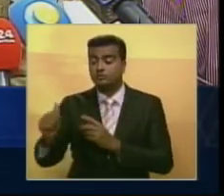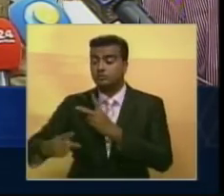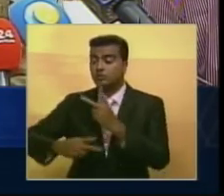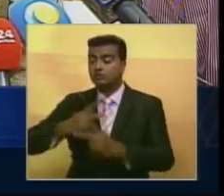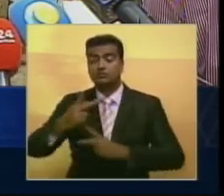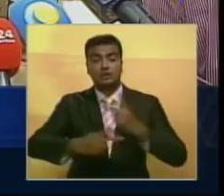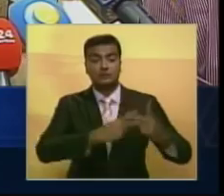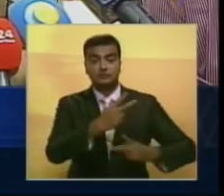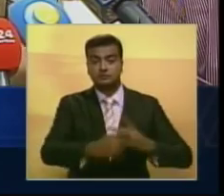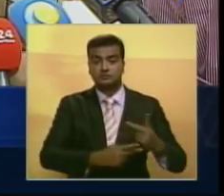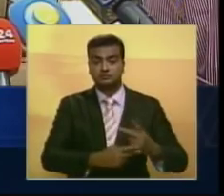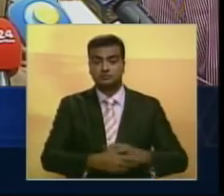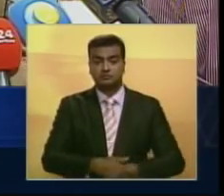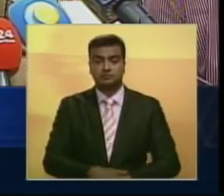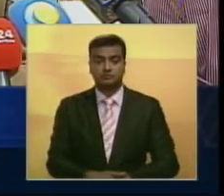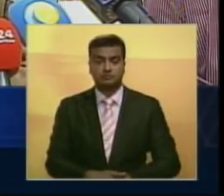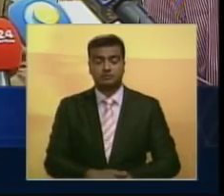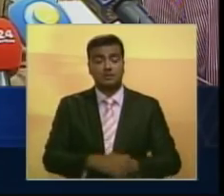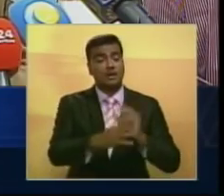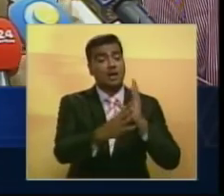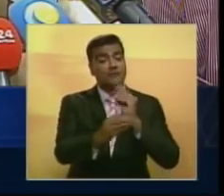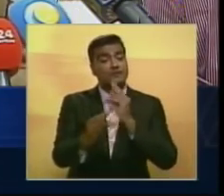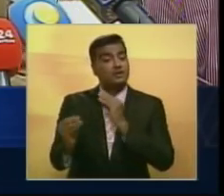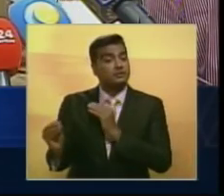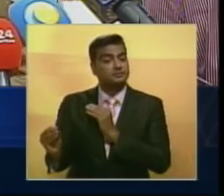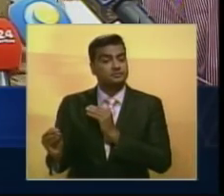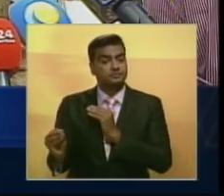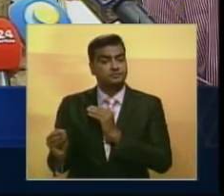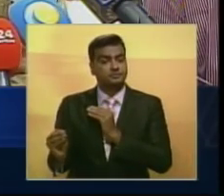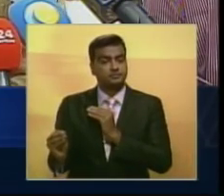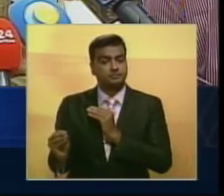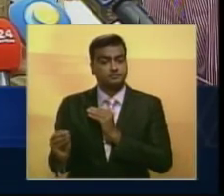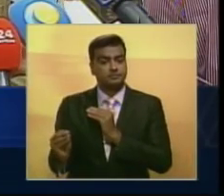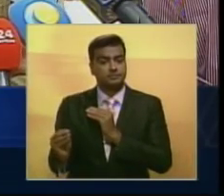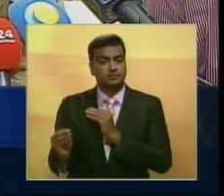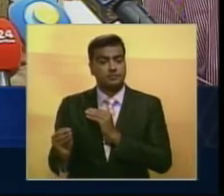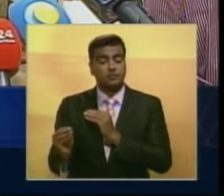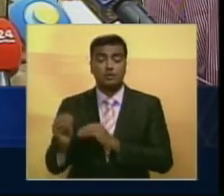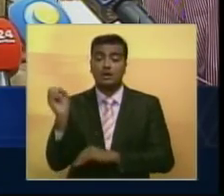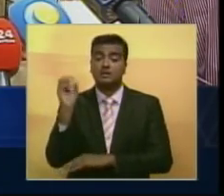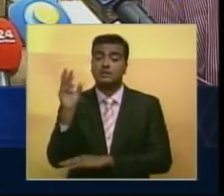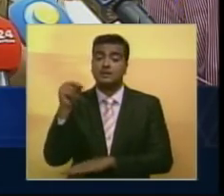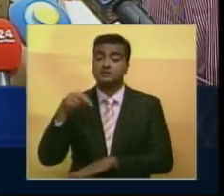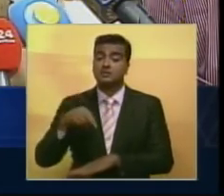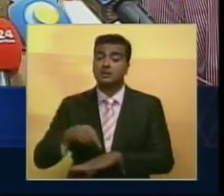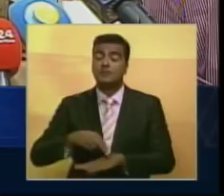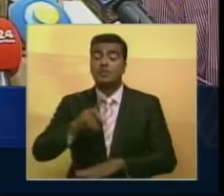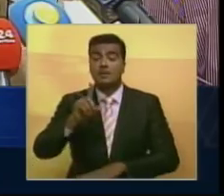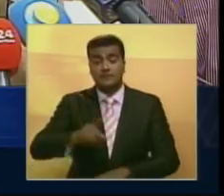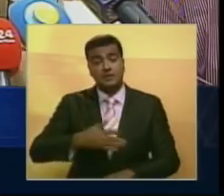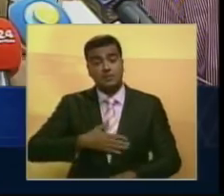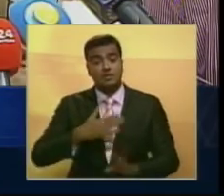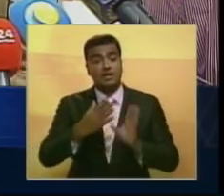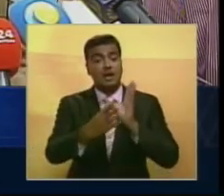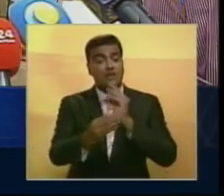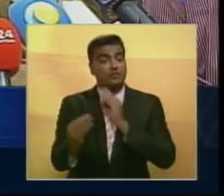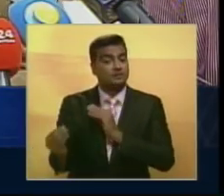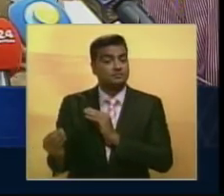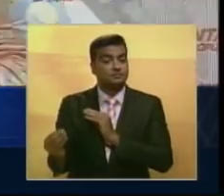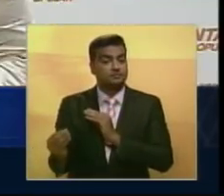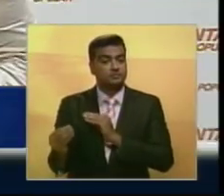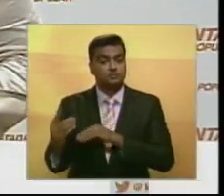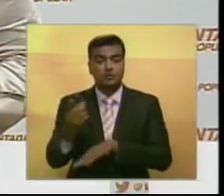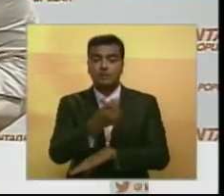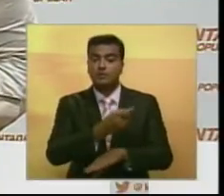productivos, que esté dialogada y conversada con los parlamentarios, pero que también esté dialogada y conversada con